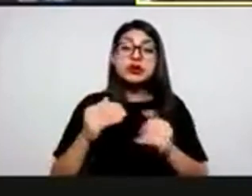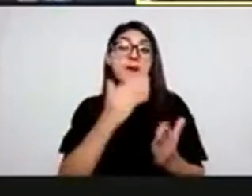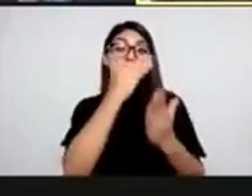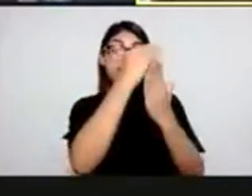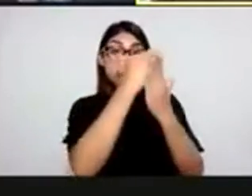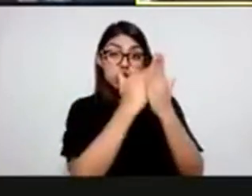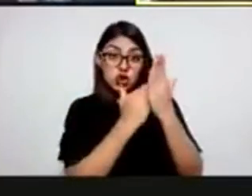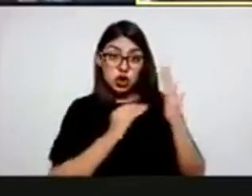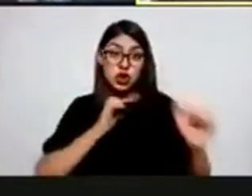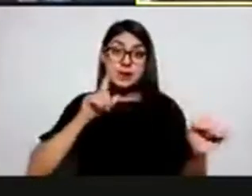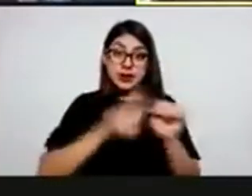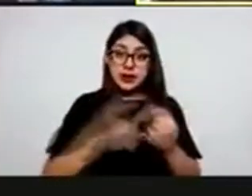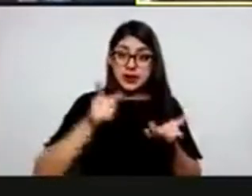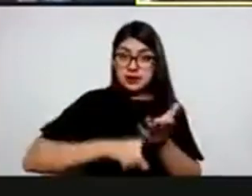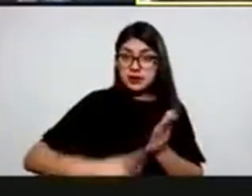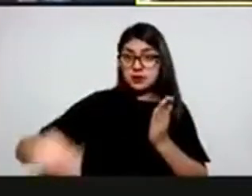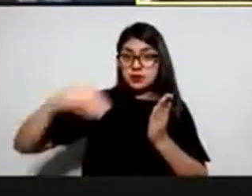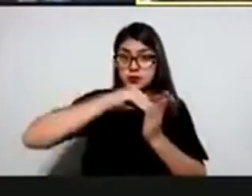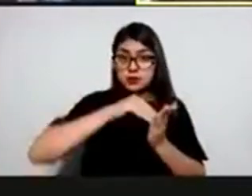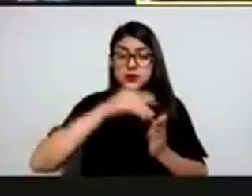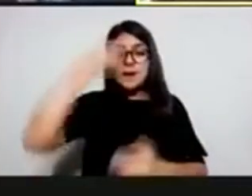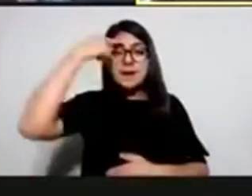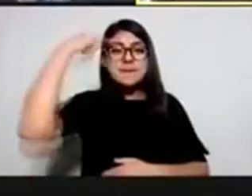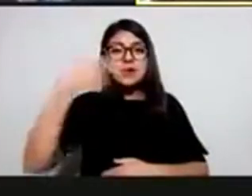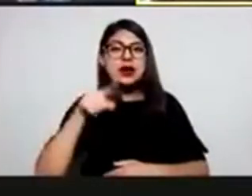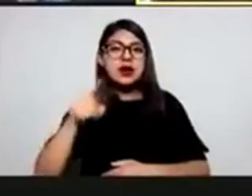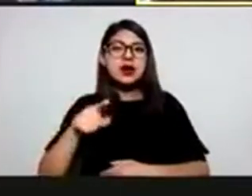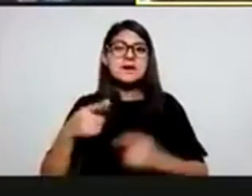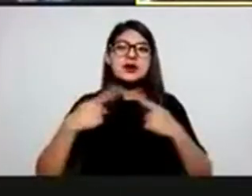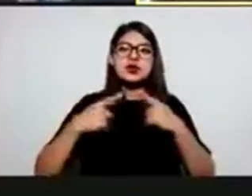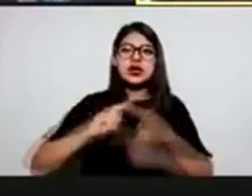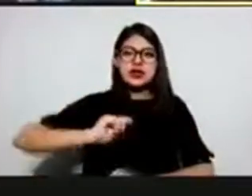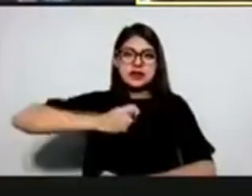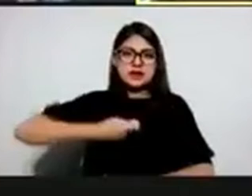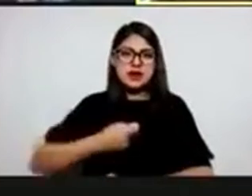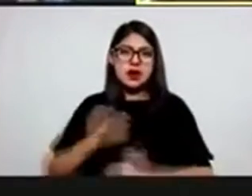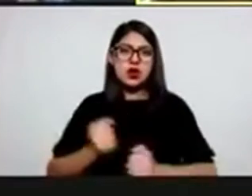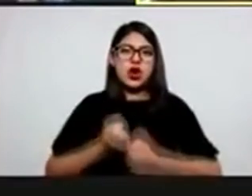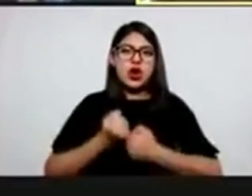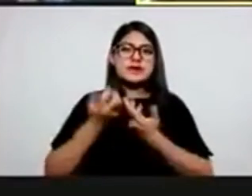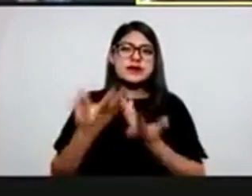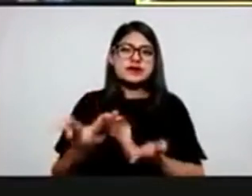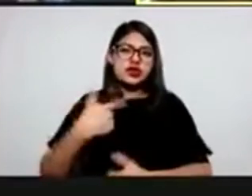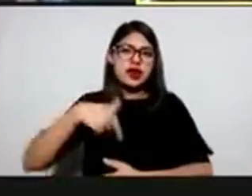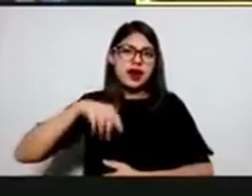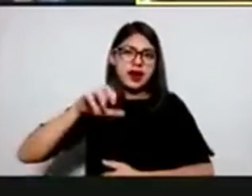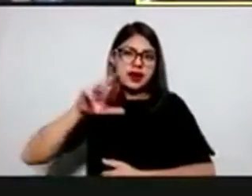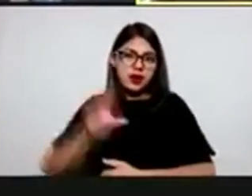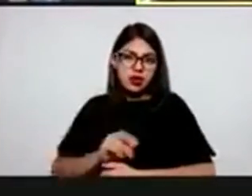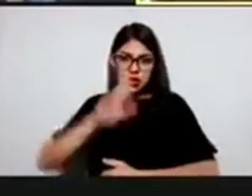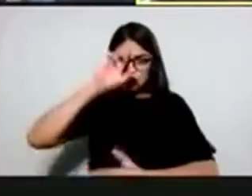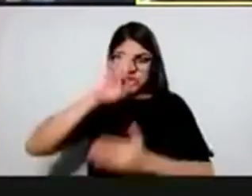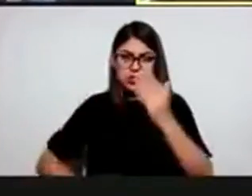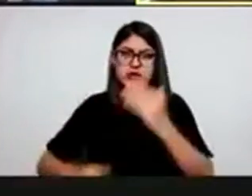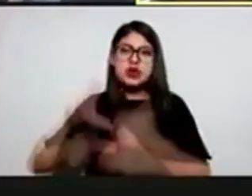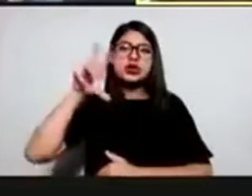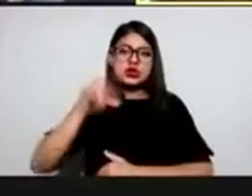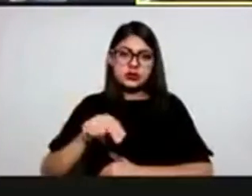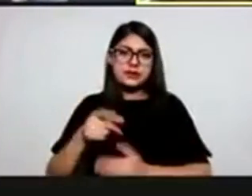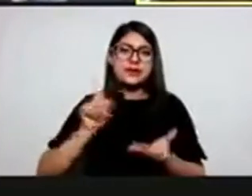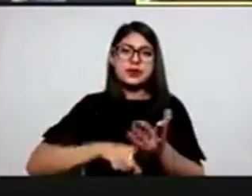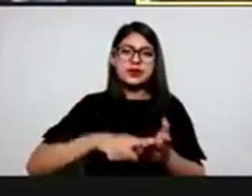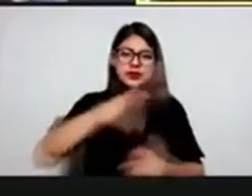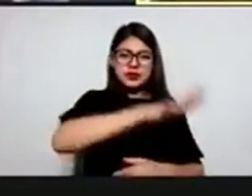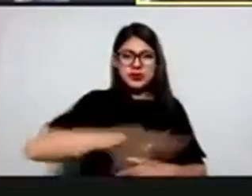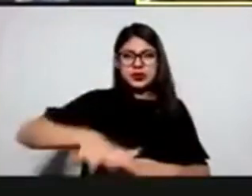derecho a la no discriminación por identidad y expresión de género para las personas que laboran en el instituto local. Como medida